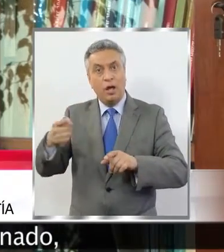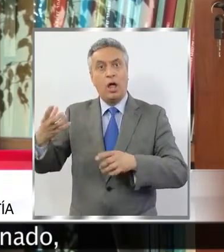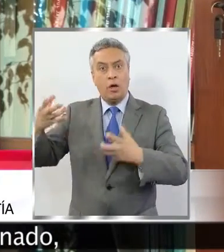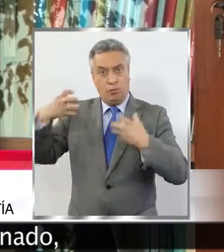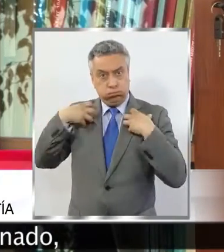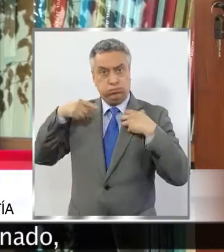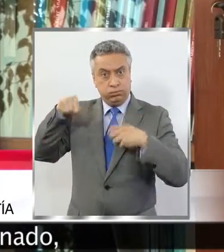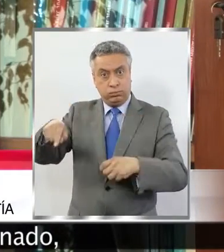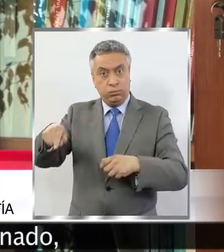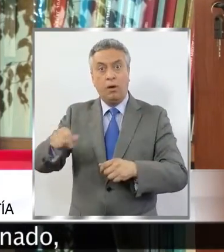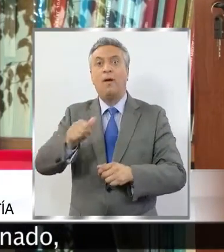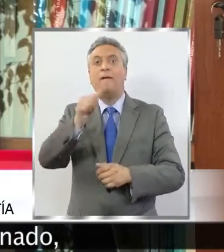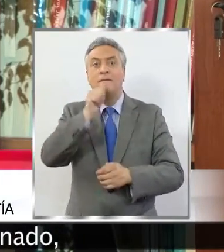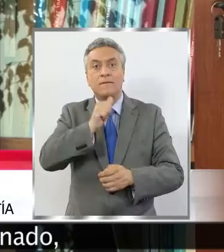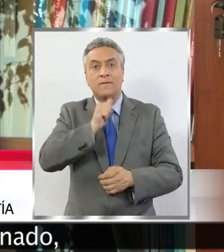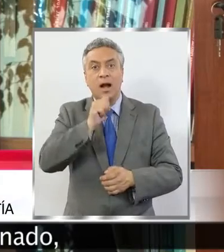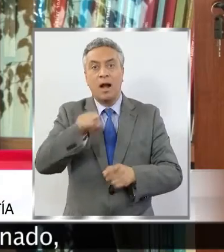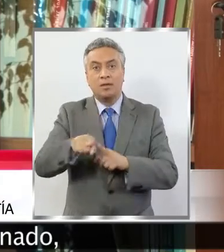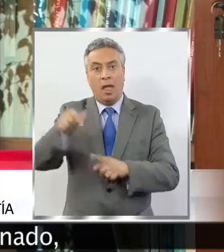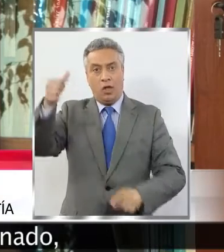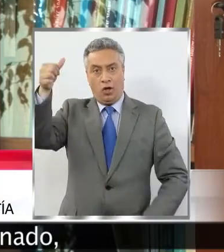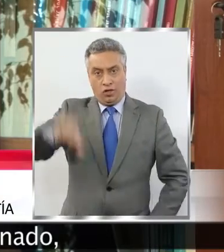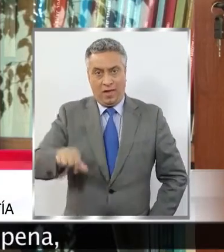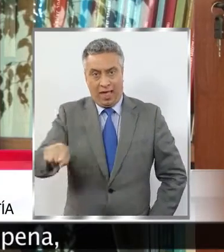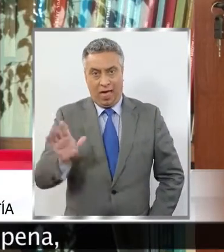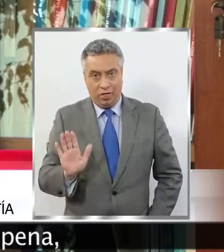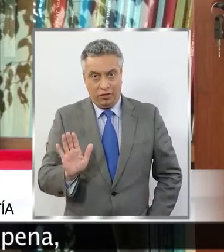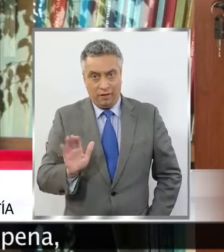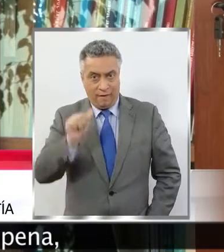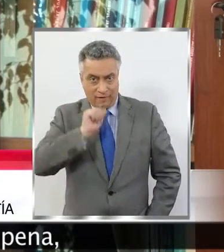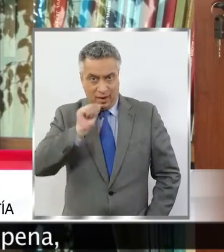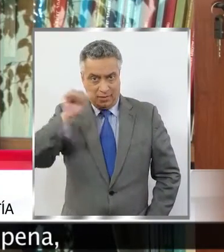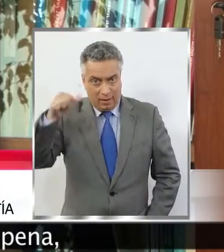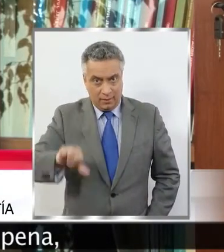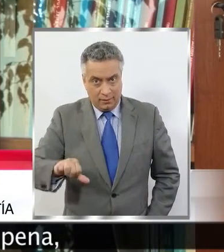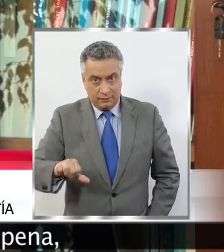delito aún no ha sido condenado.